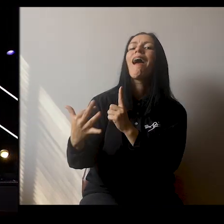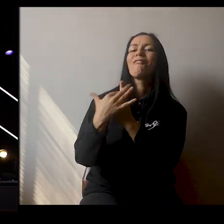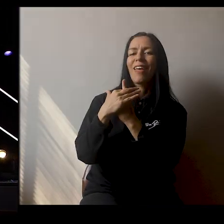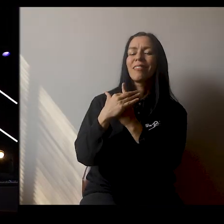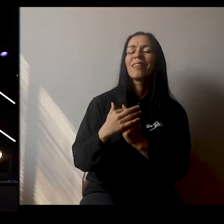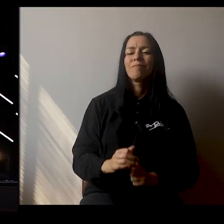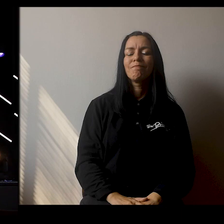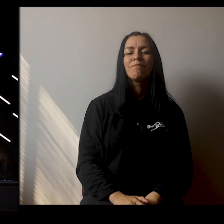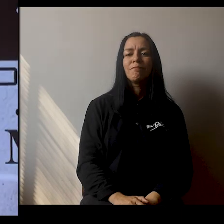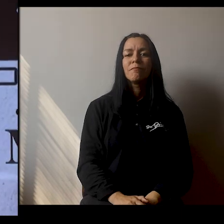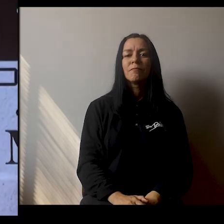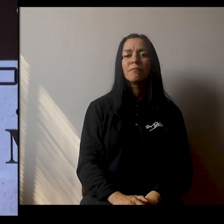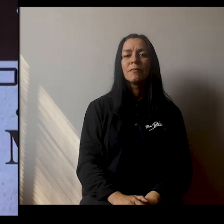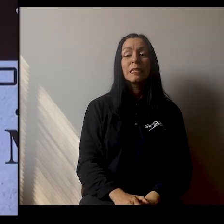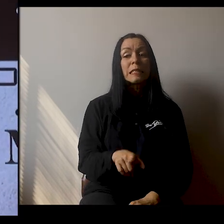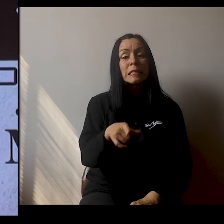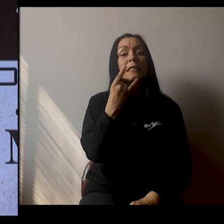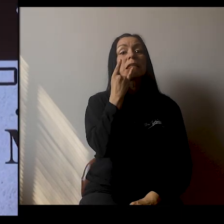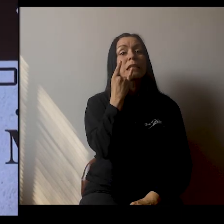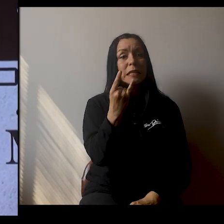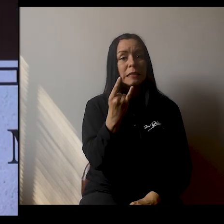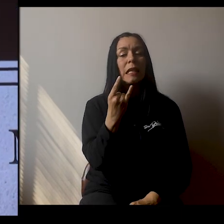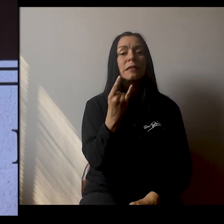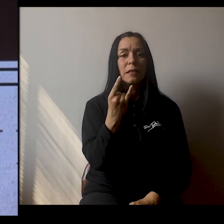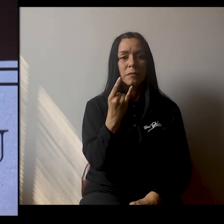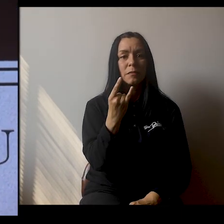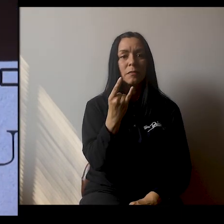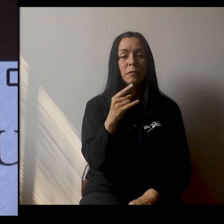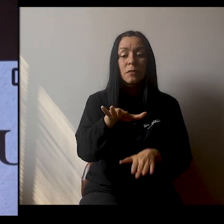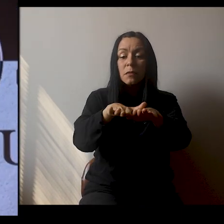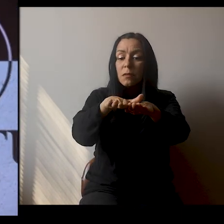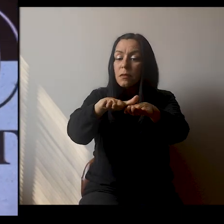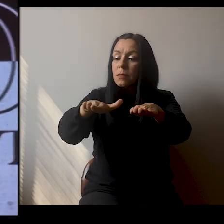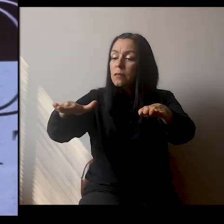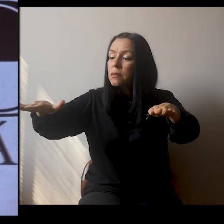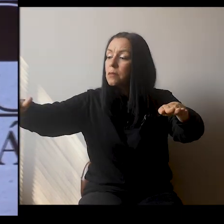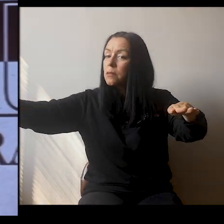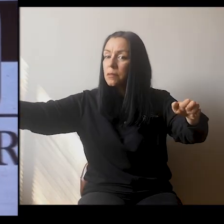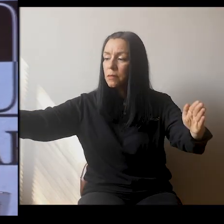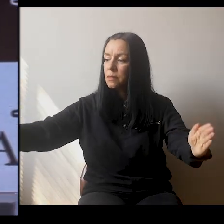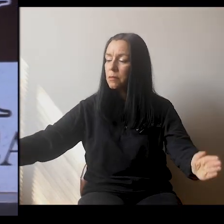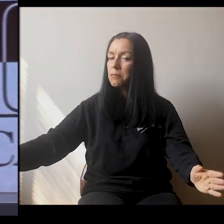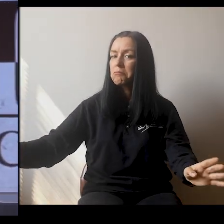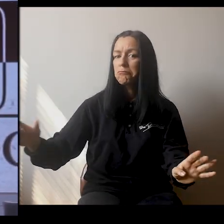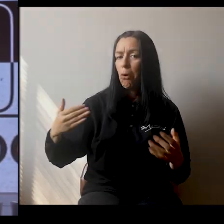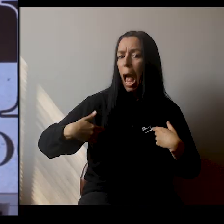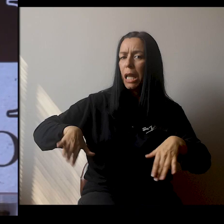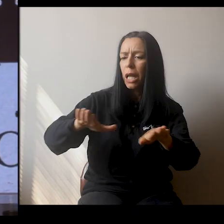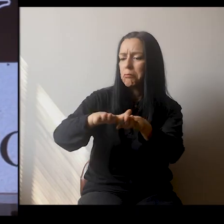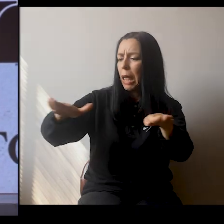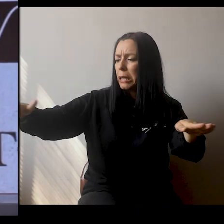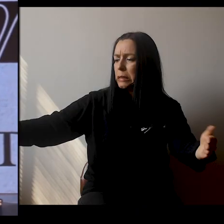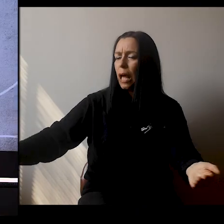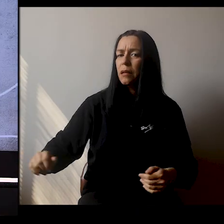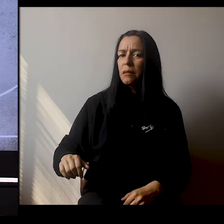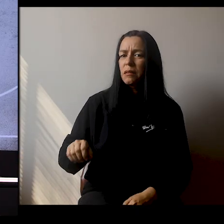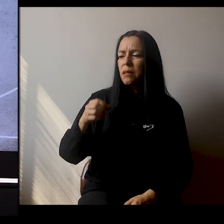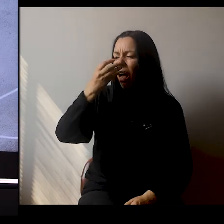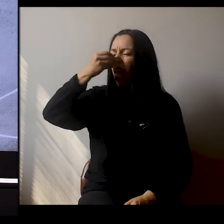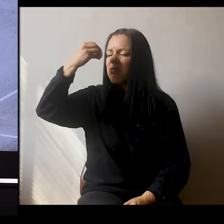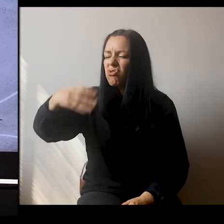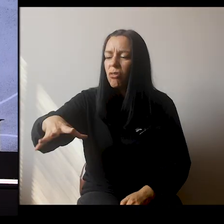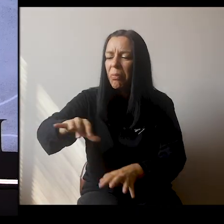contaminadas por el virus. Y lo interesante es que una superficie, un escritorio, lo que